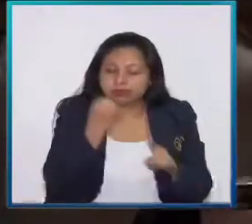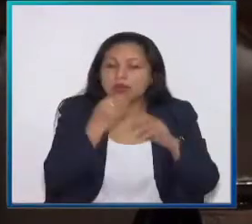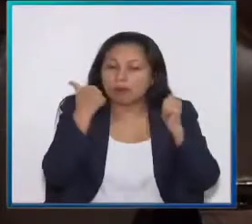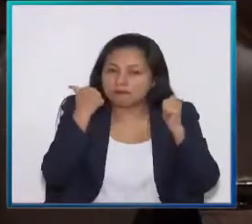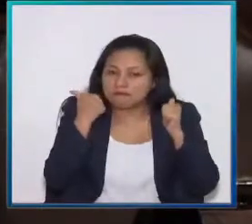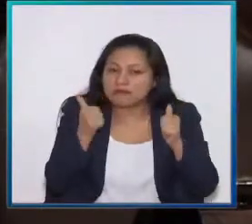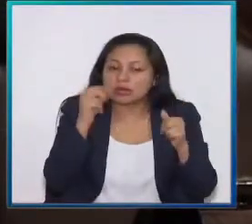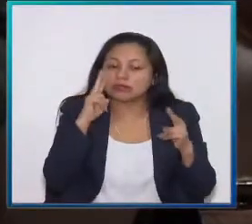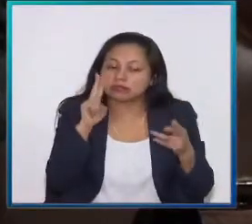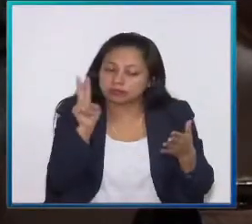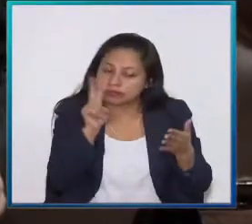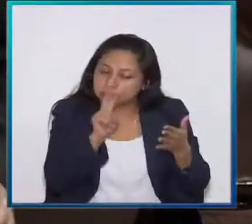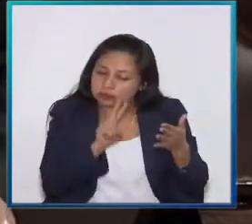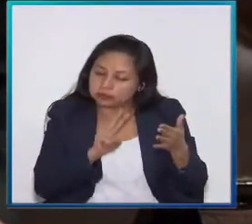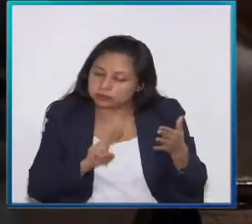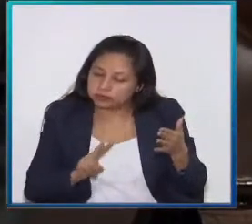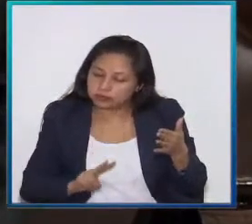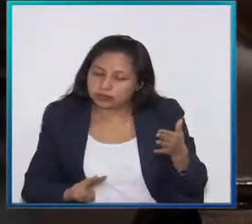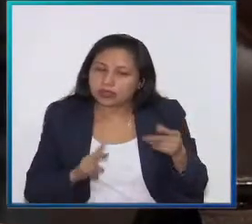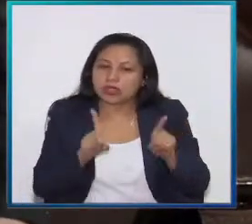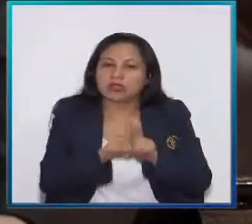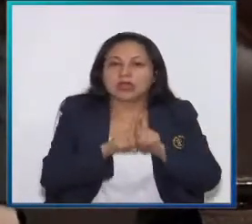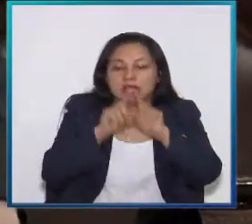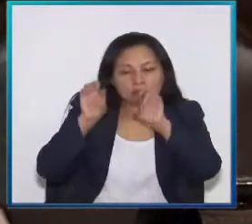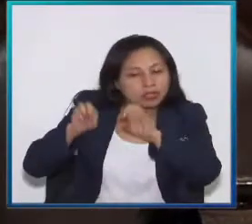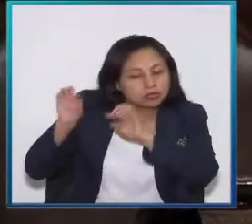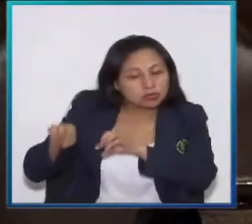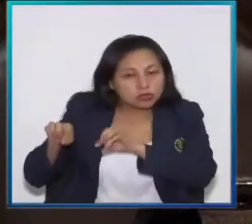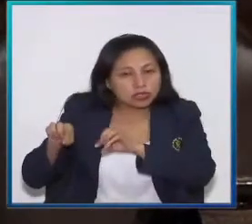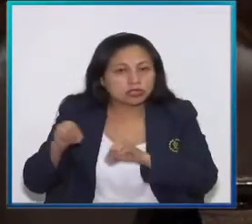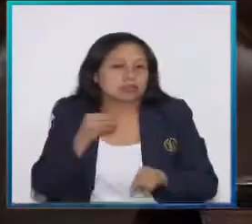objetivamente el perfil de idoneidad de los candidatos.